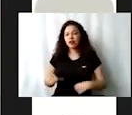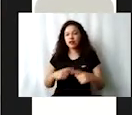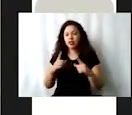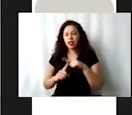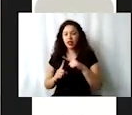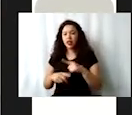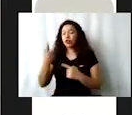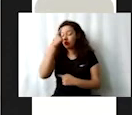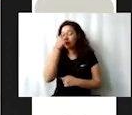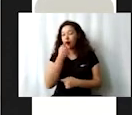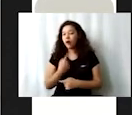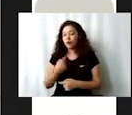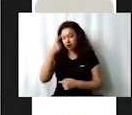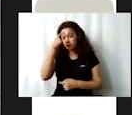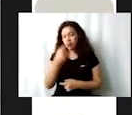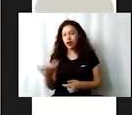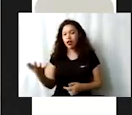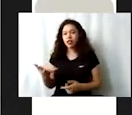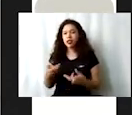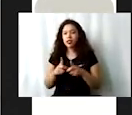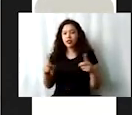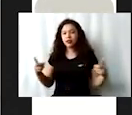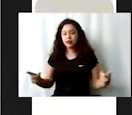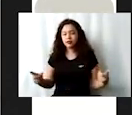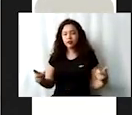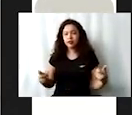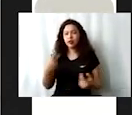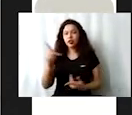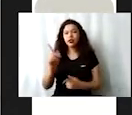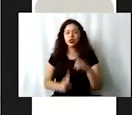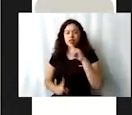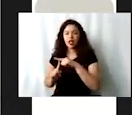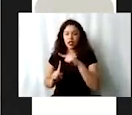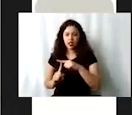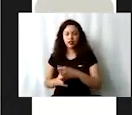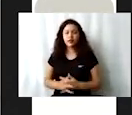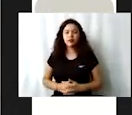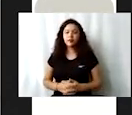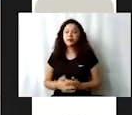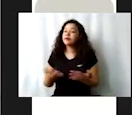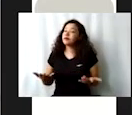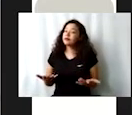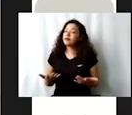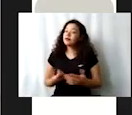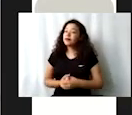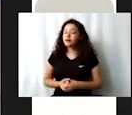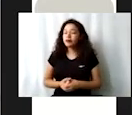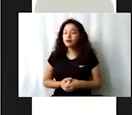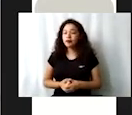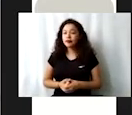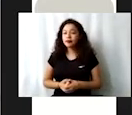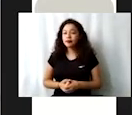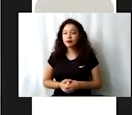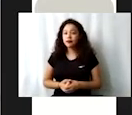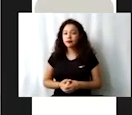perfil para la realización y el desempeño de tus tareas. Entonces, aquí vamos a